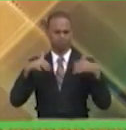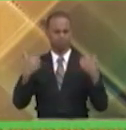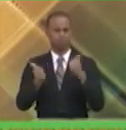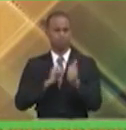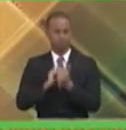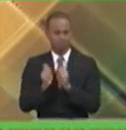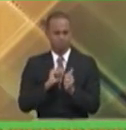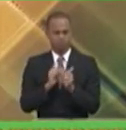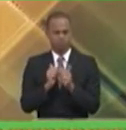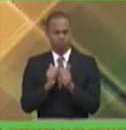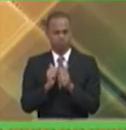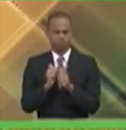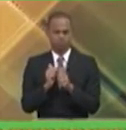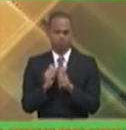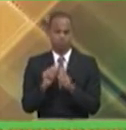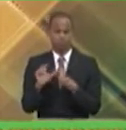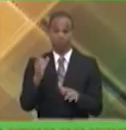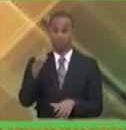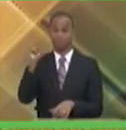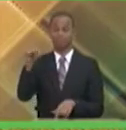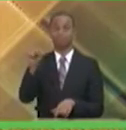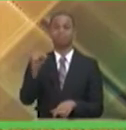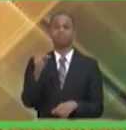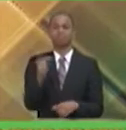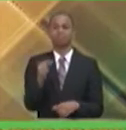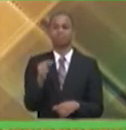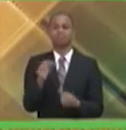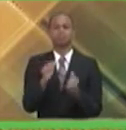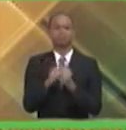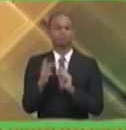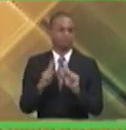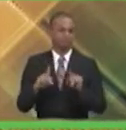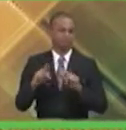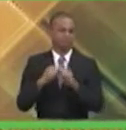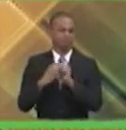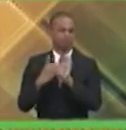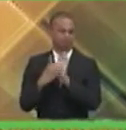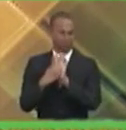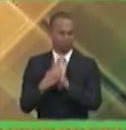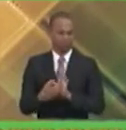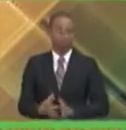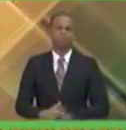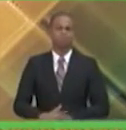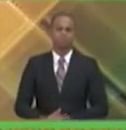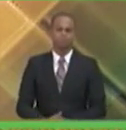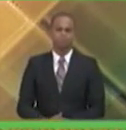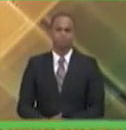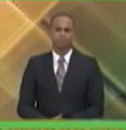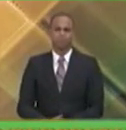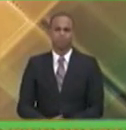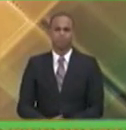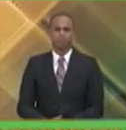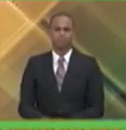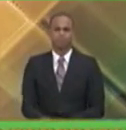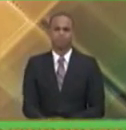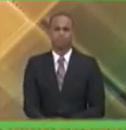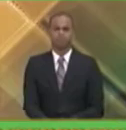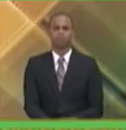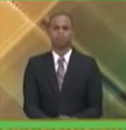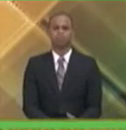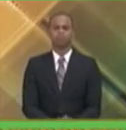pero los que se llevan a cabo con las personas que tienen algún tipo